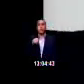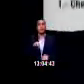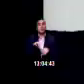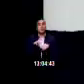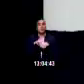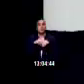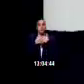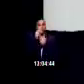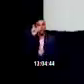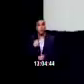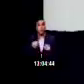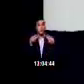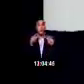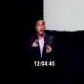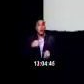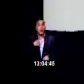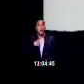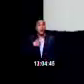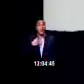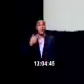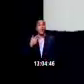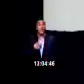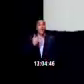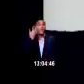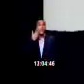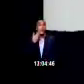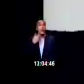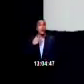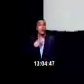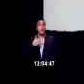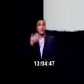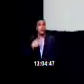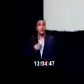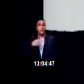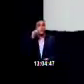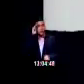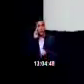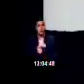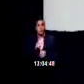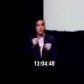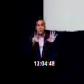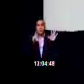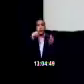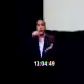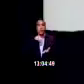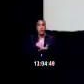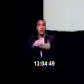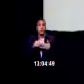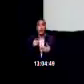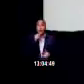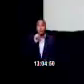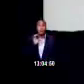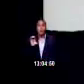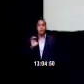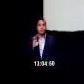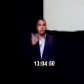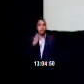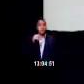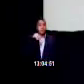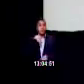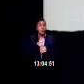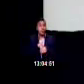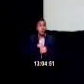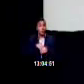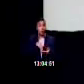el cheque de la fecha del mensaje a Romo, el 6 de marzo, por un valor de $80,000 sin nombre de beneficiario, en donde en la parte interior